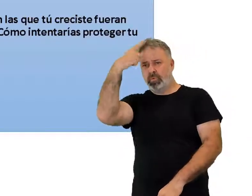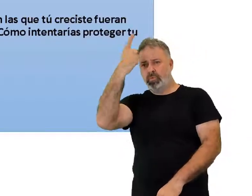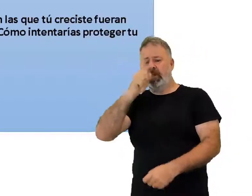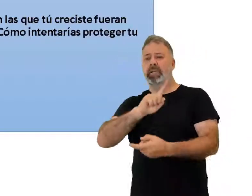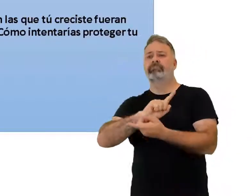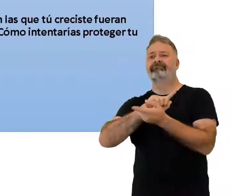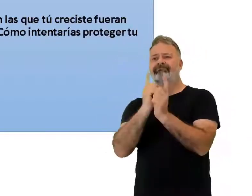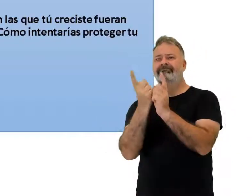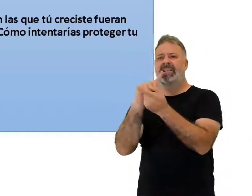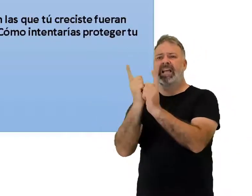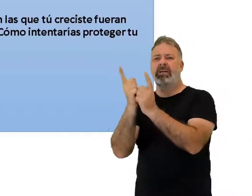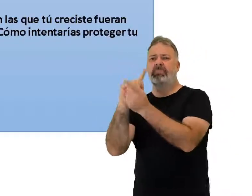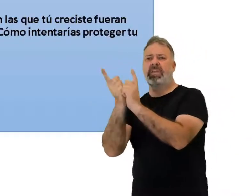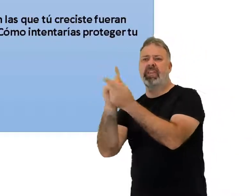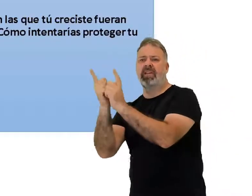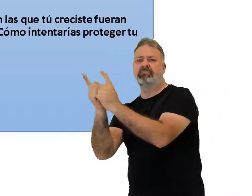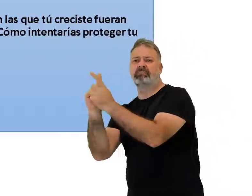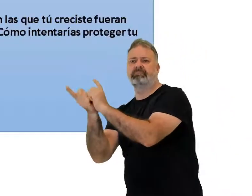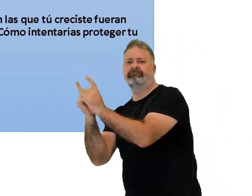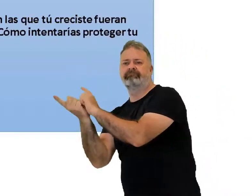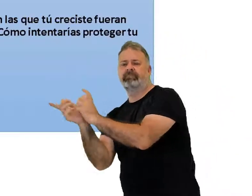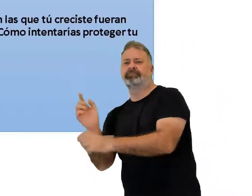reemplazada por otra,